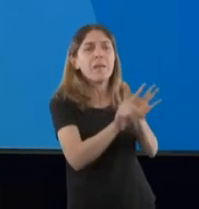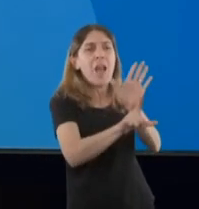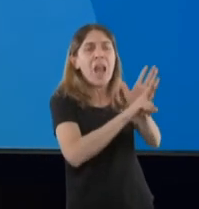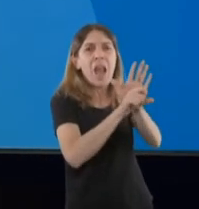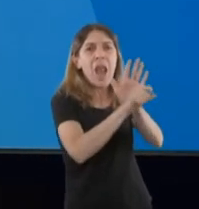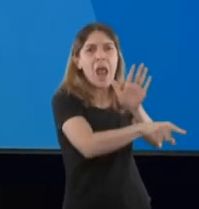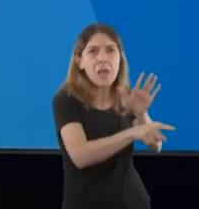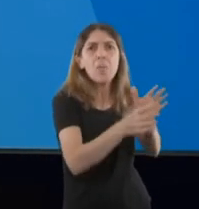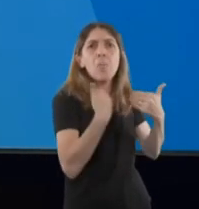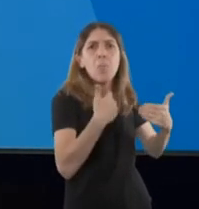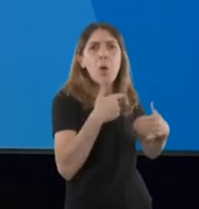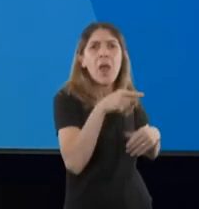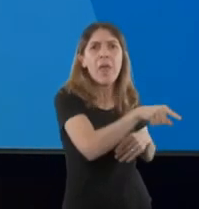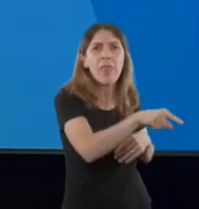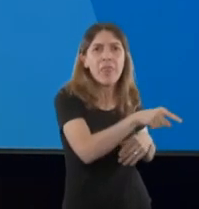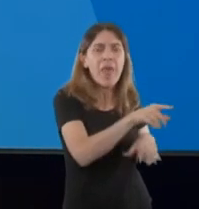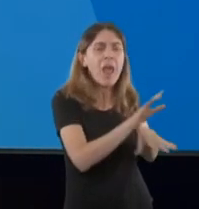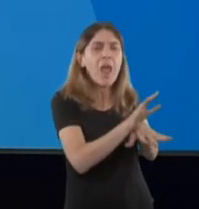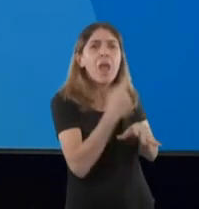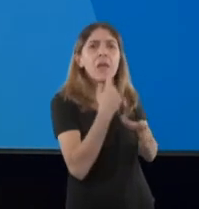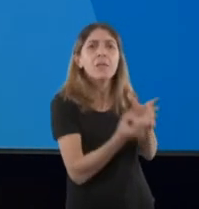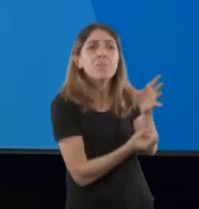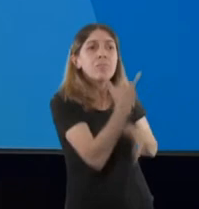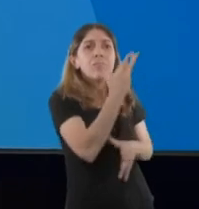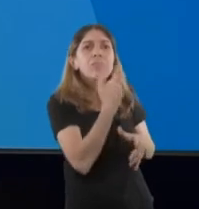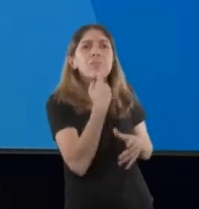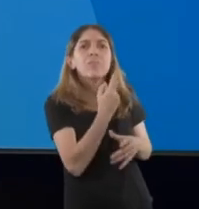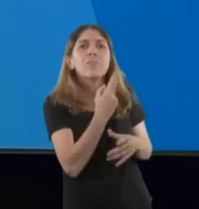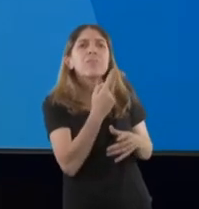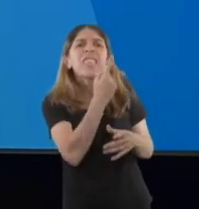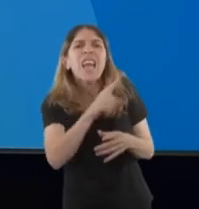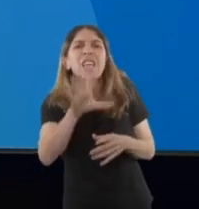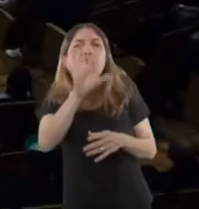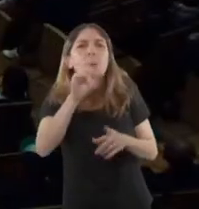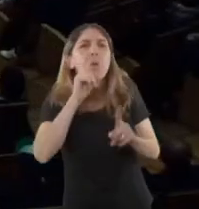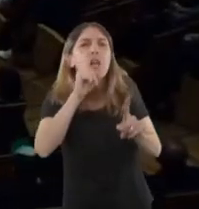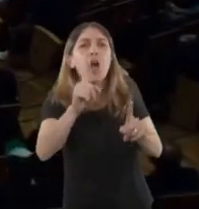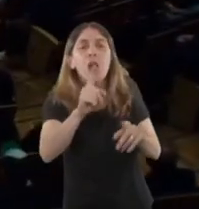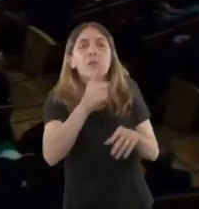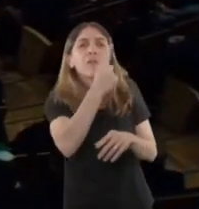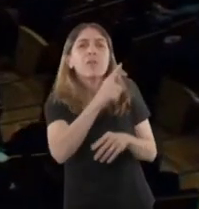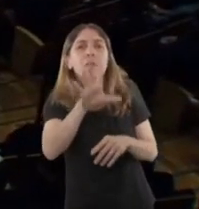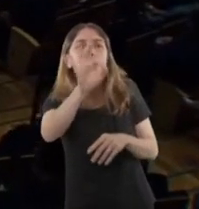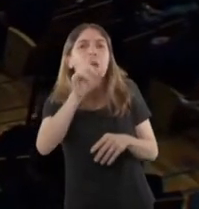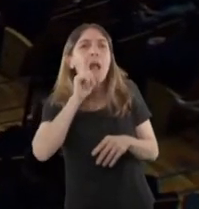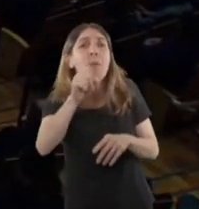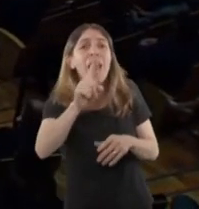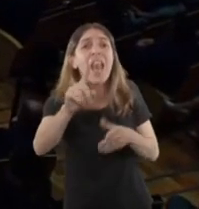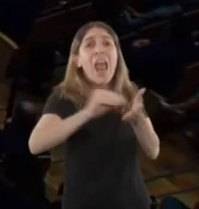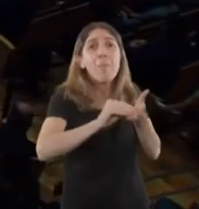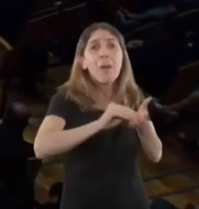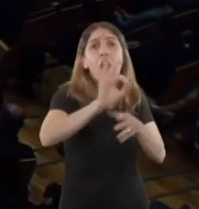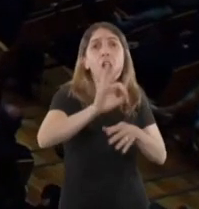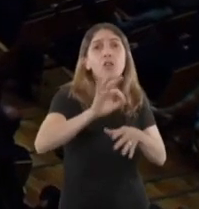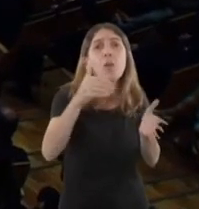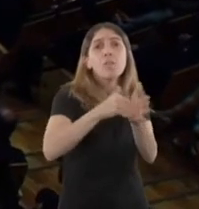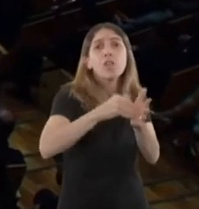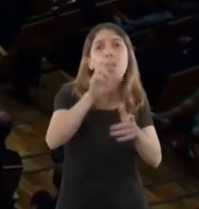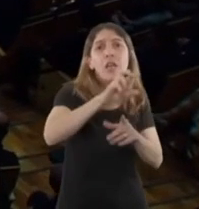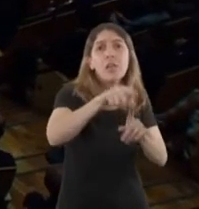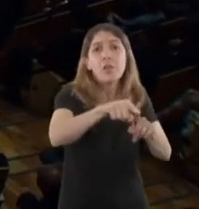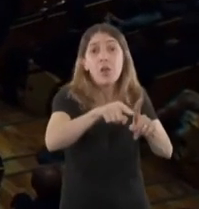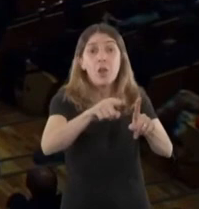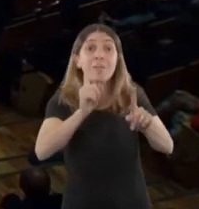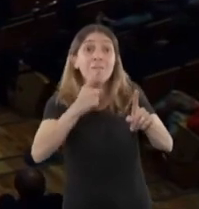permite no es solamente generar 140 mil empleos o 4500 millones de dólares de inversión directa